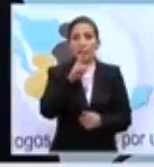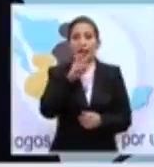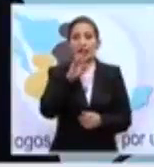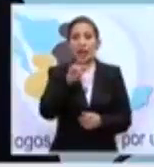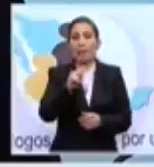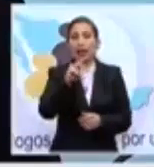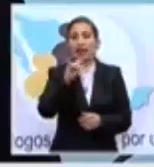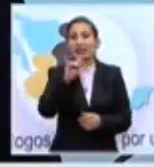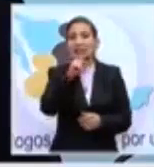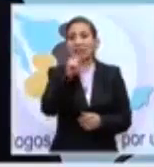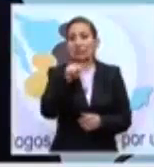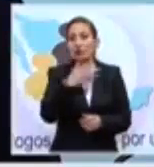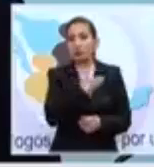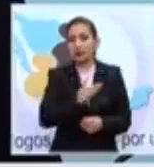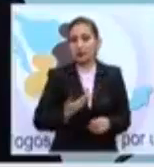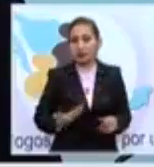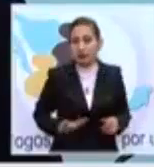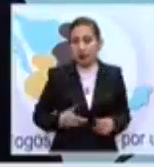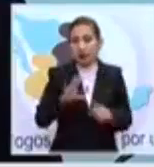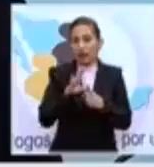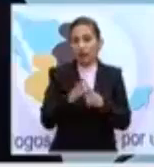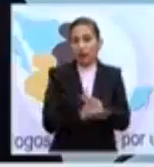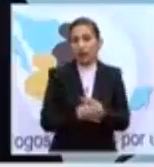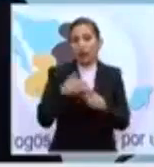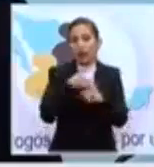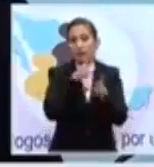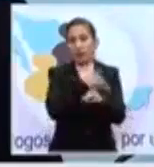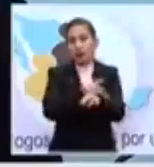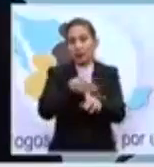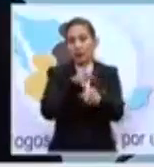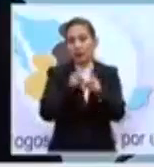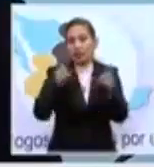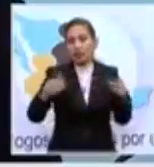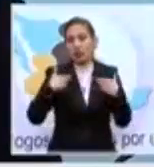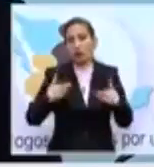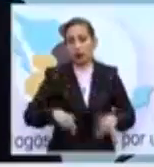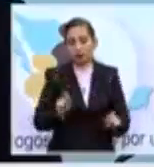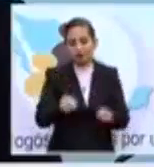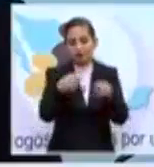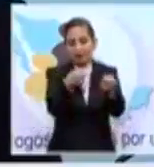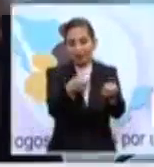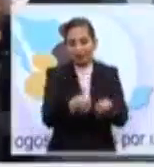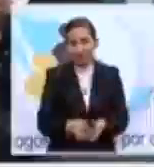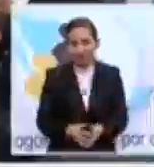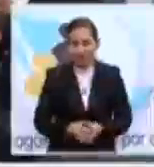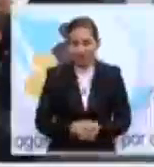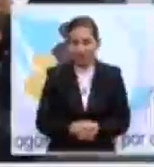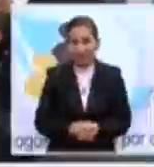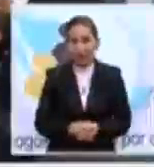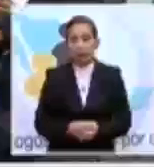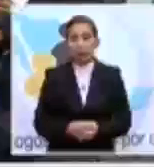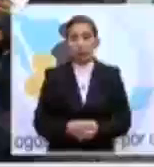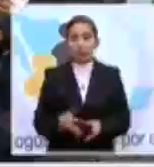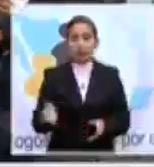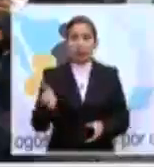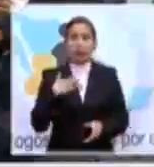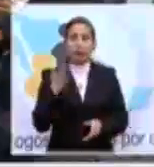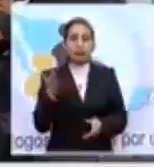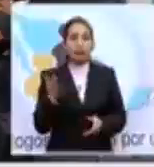Martínez, presidente de la Comisión de la Familia y Desarrollo Humano, tiene el uso de la palabra. Gracias. Bueno, en